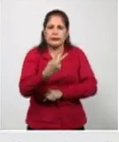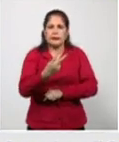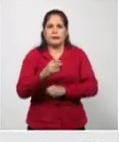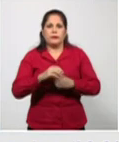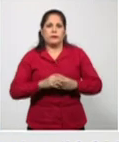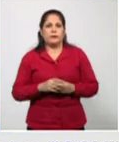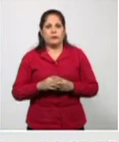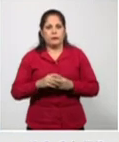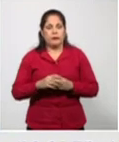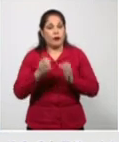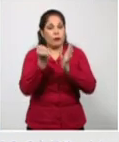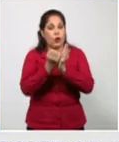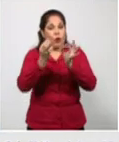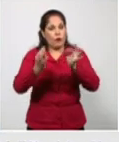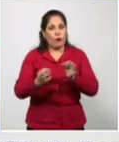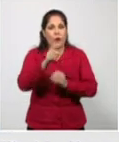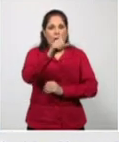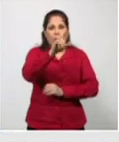y confirmados,